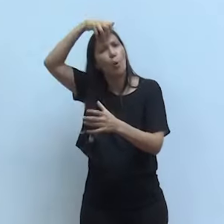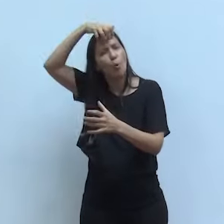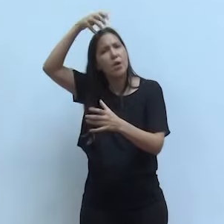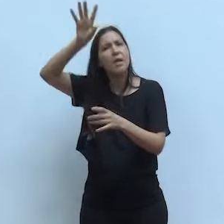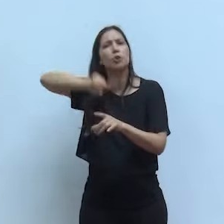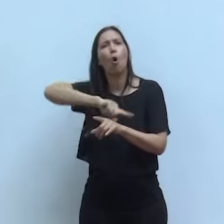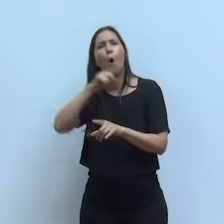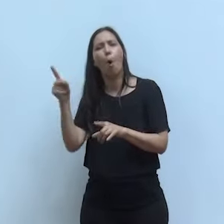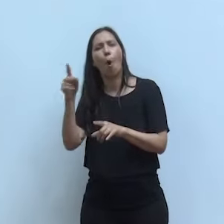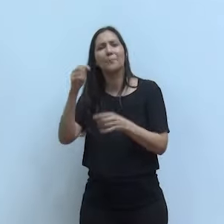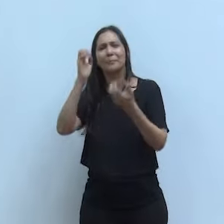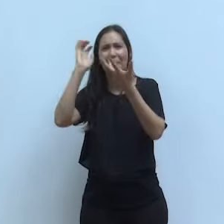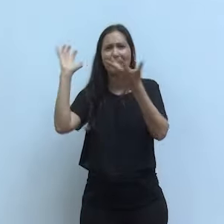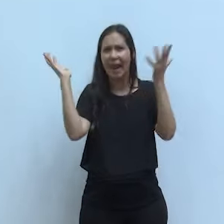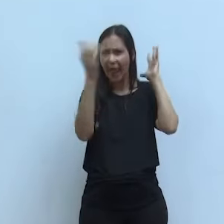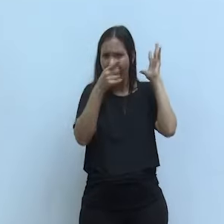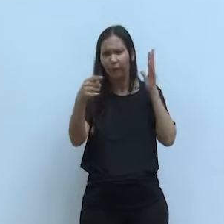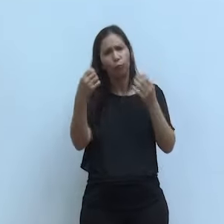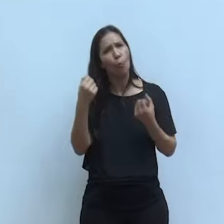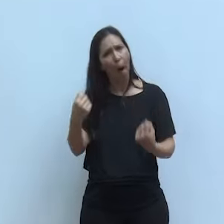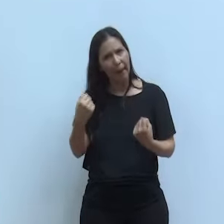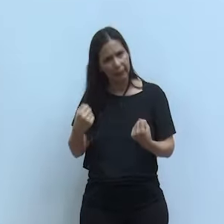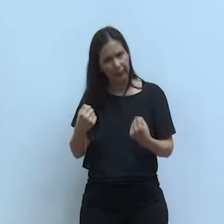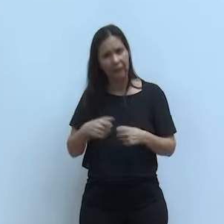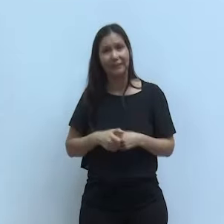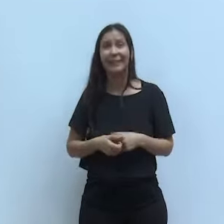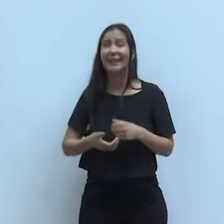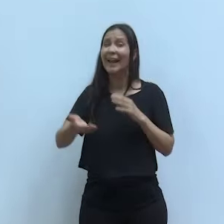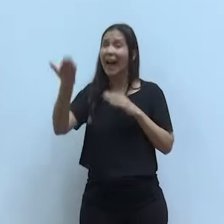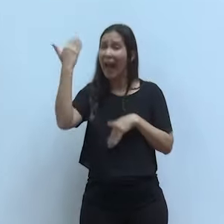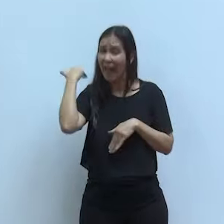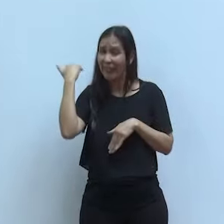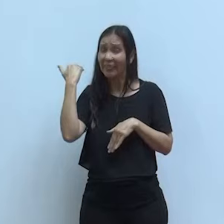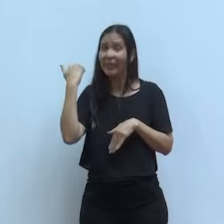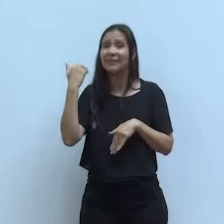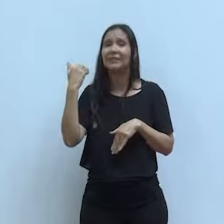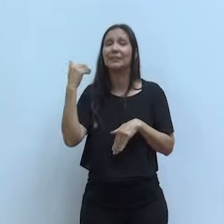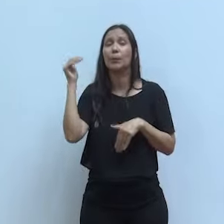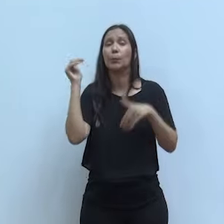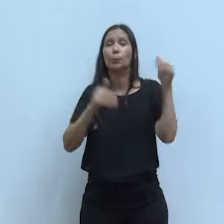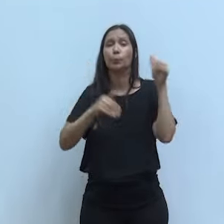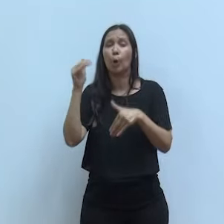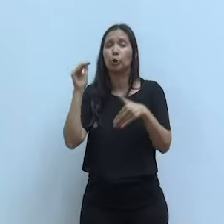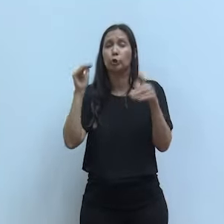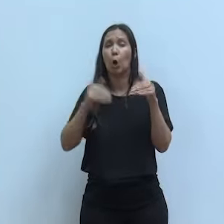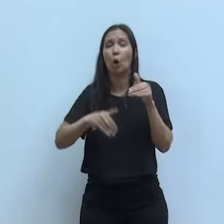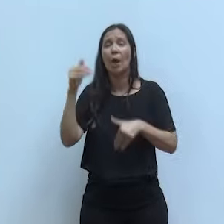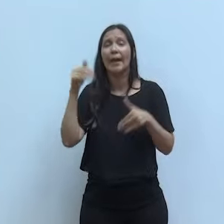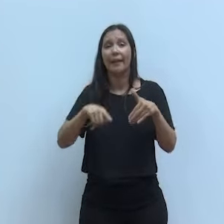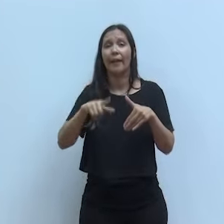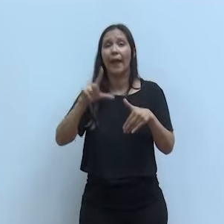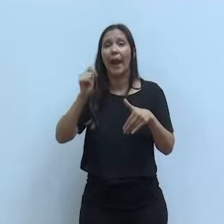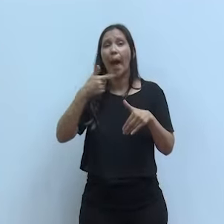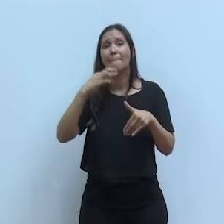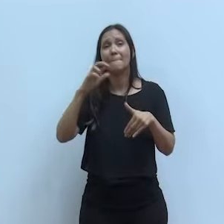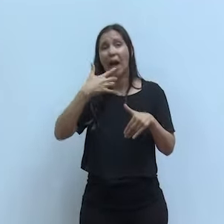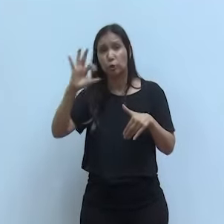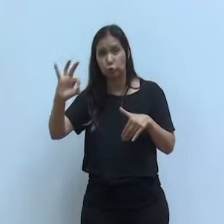sólido no lo hubo en elpo en laspo nosotros detectamos un tercio de votantes de mi ley con